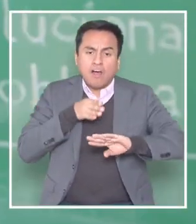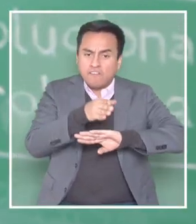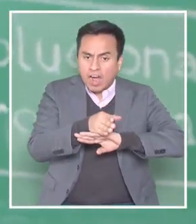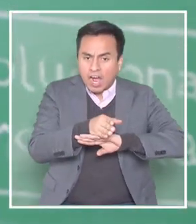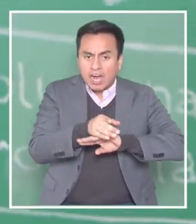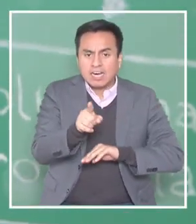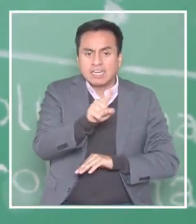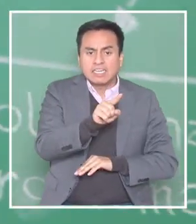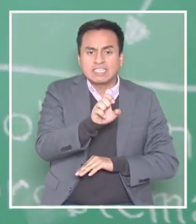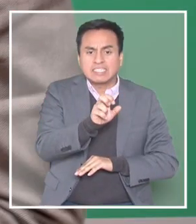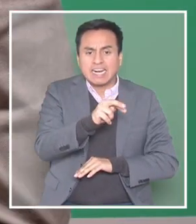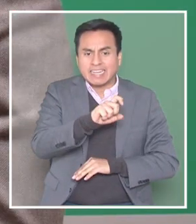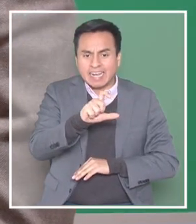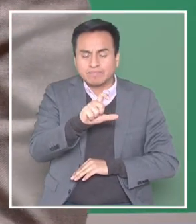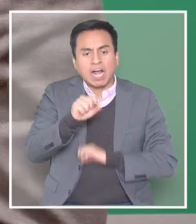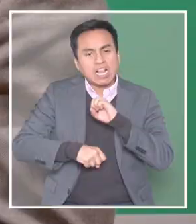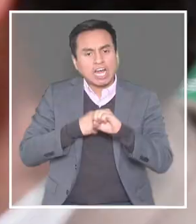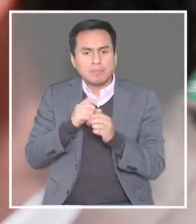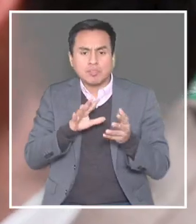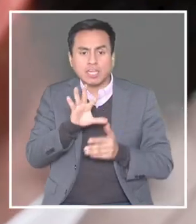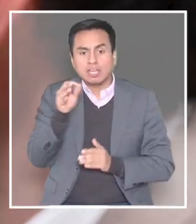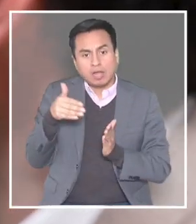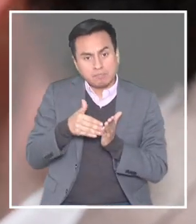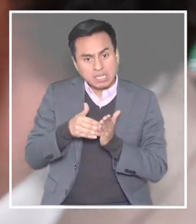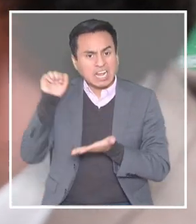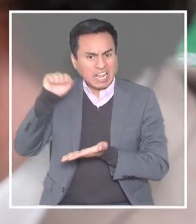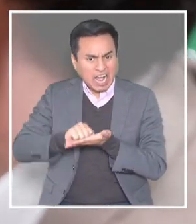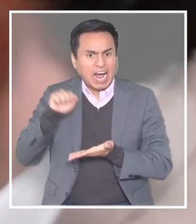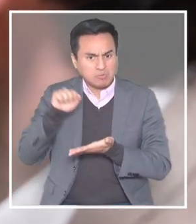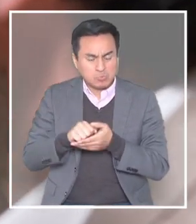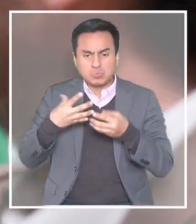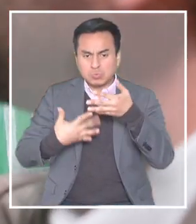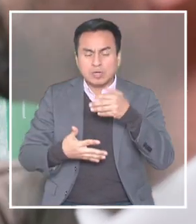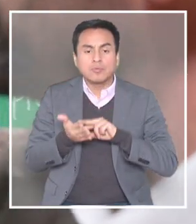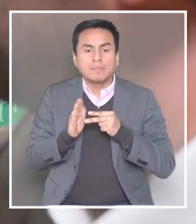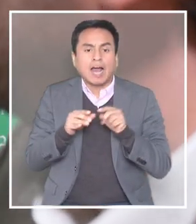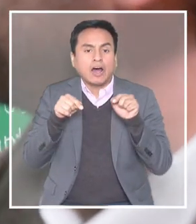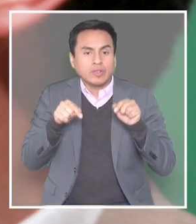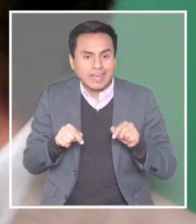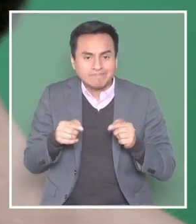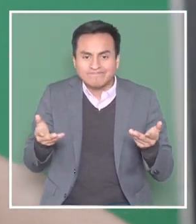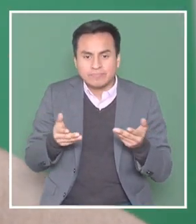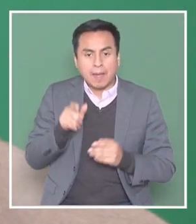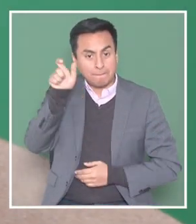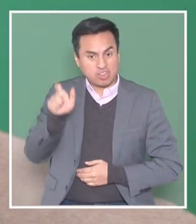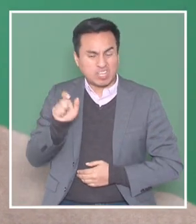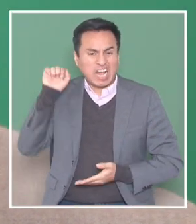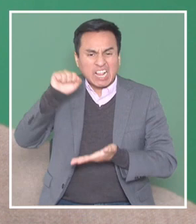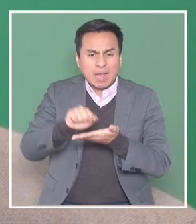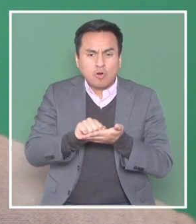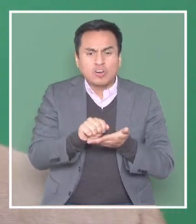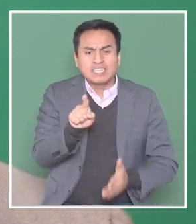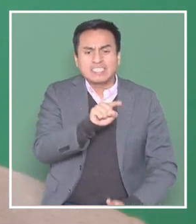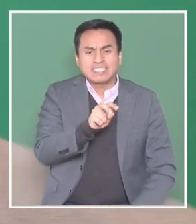va al CERNAC. Estamos hablando al año de 500.000 reclamos. El problema en la actualidad es que cuando la persona va